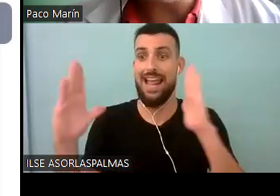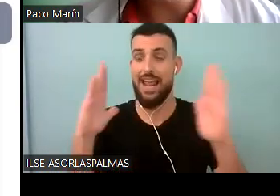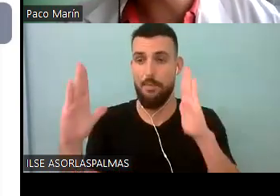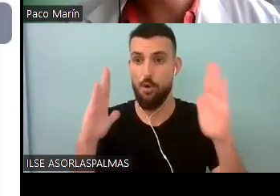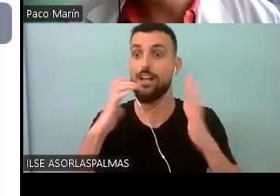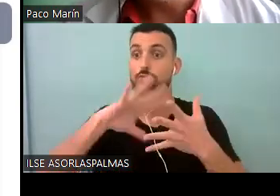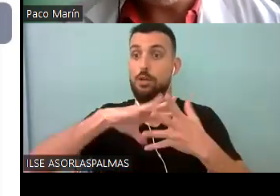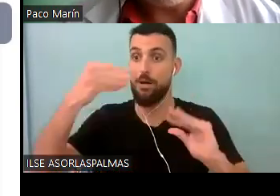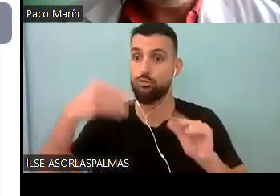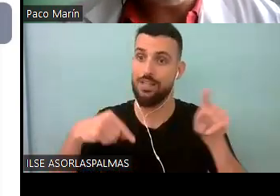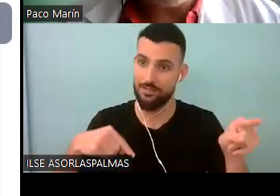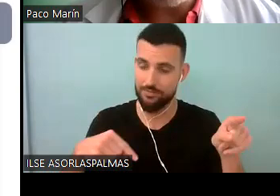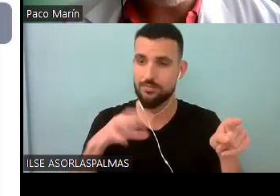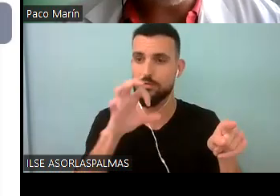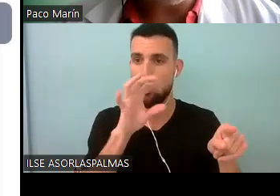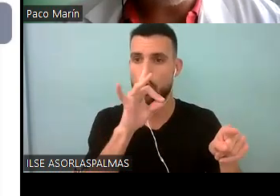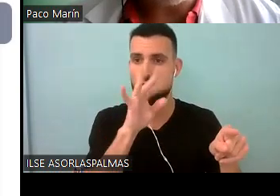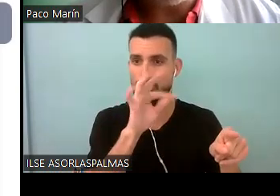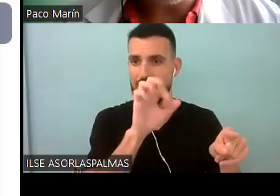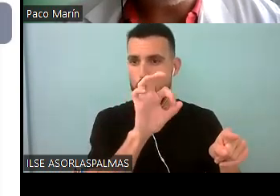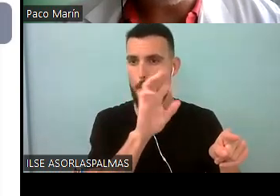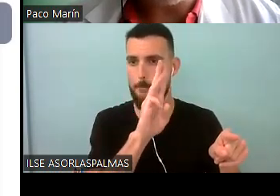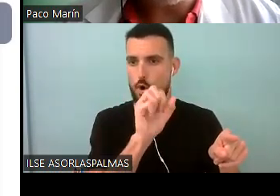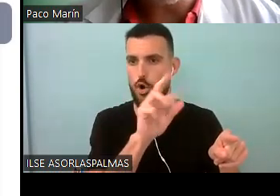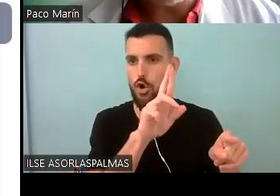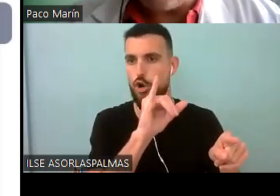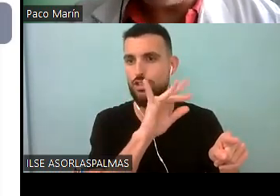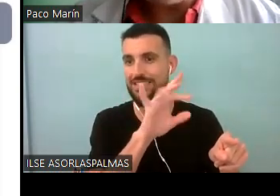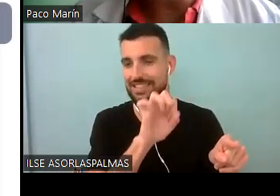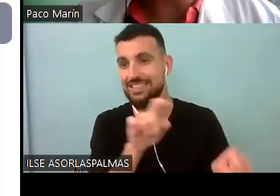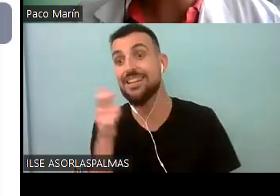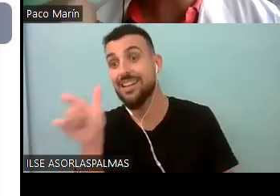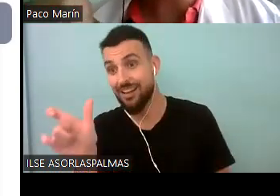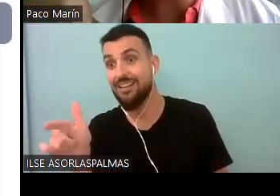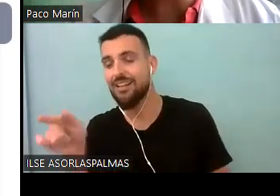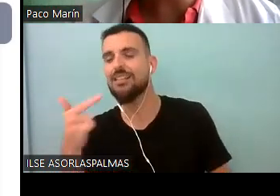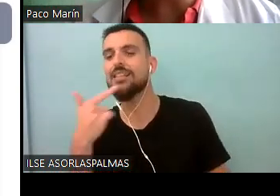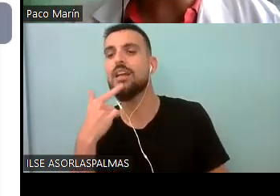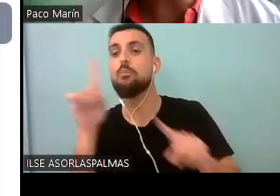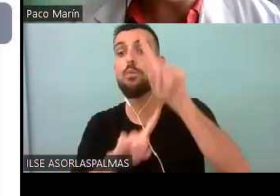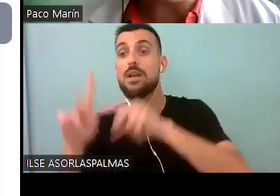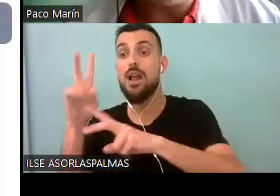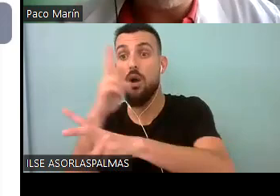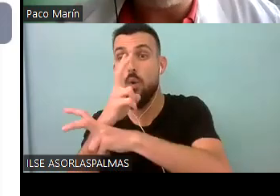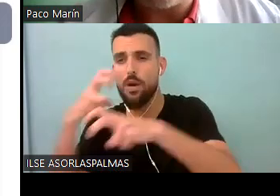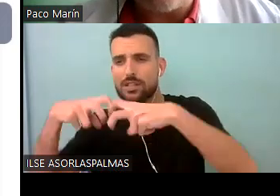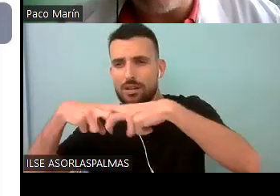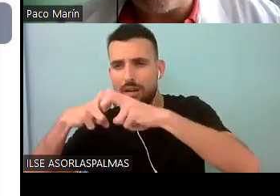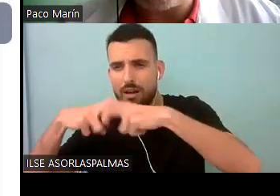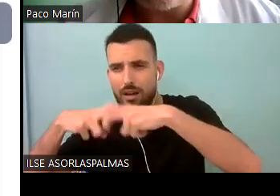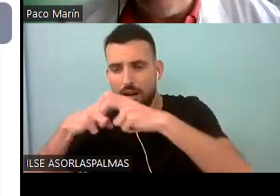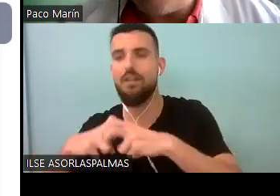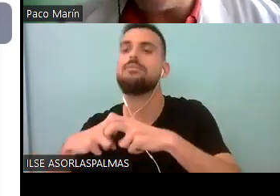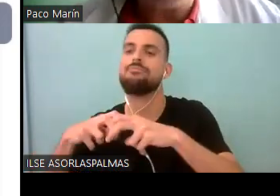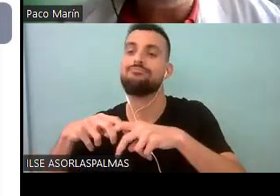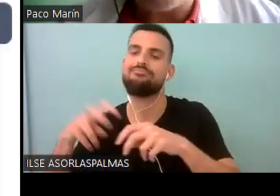de la menopausia, y la otra la vamos padeciendo conforme pasan los años y a partir de la utilización de las